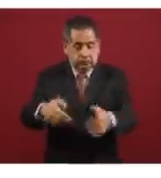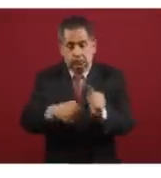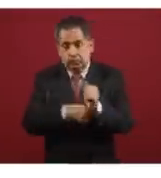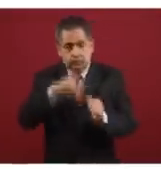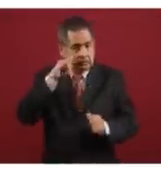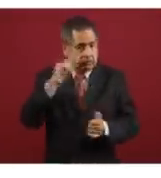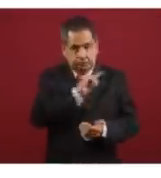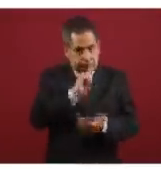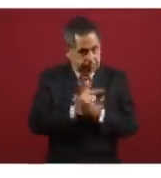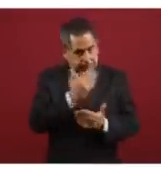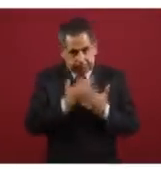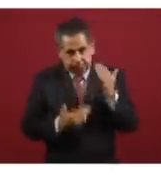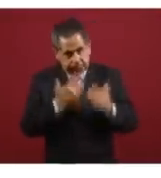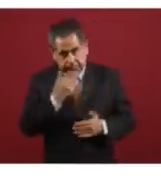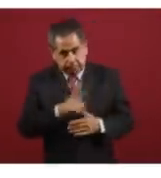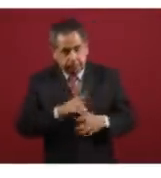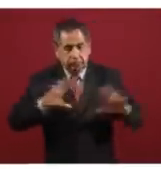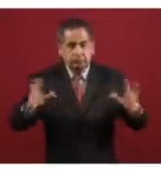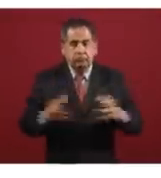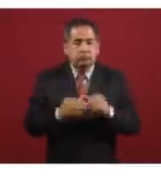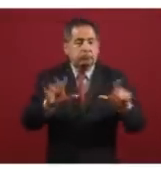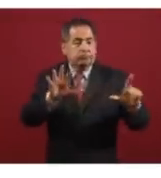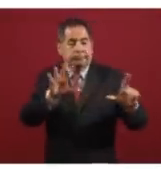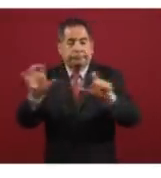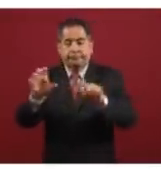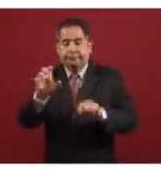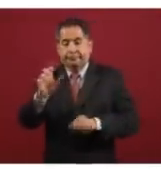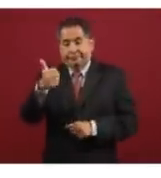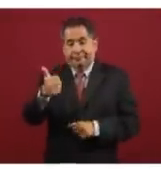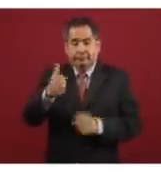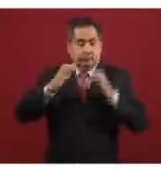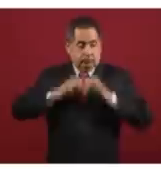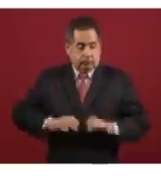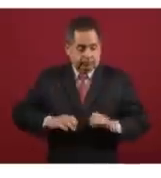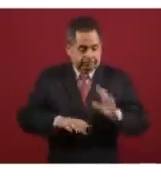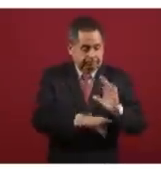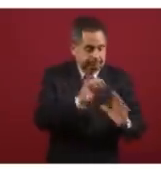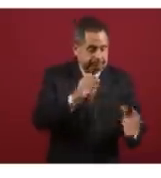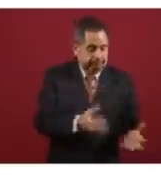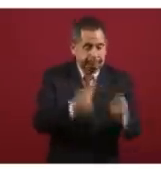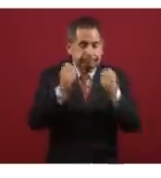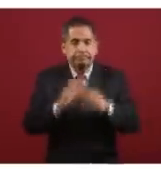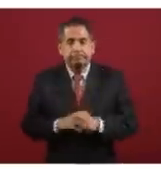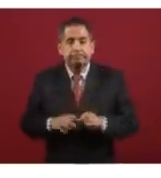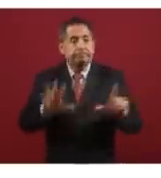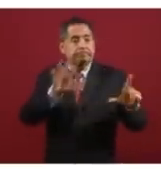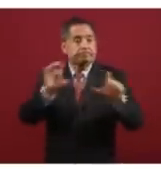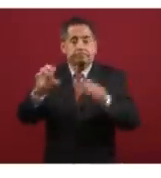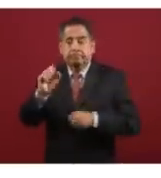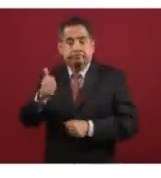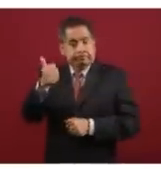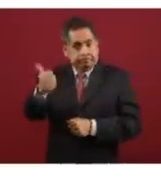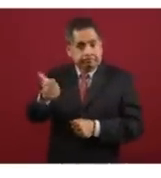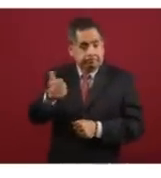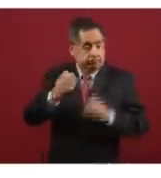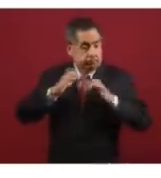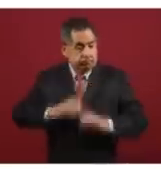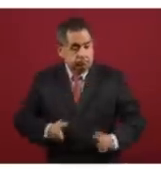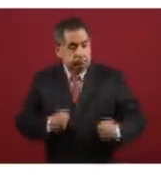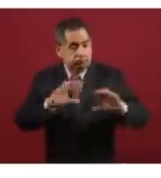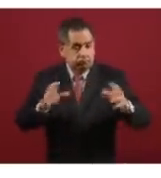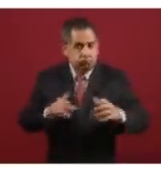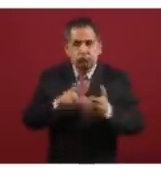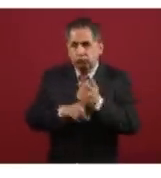habido 706 cuerpos exhumados. De estos 706 cuerpos exhumados ha habido un esfuerzo